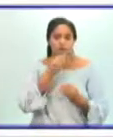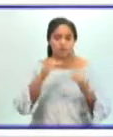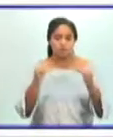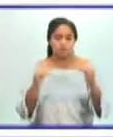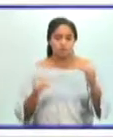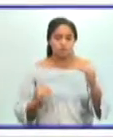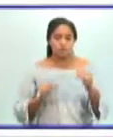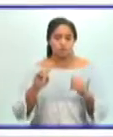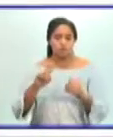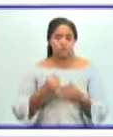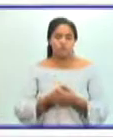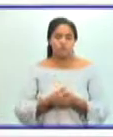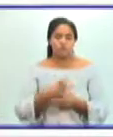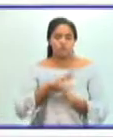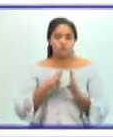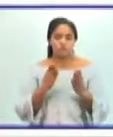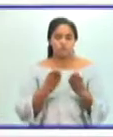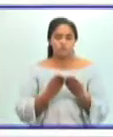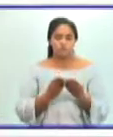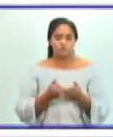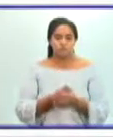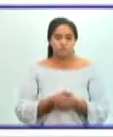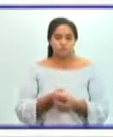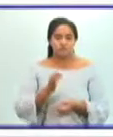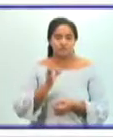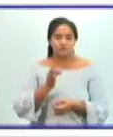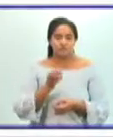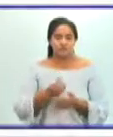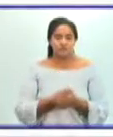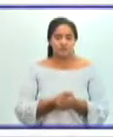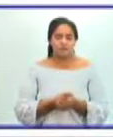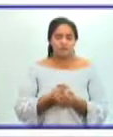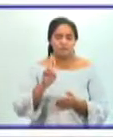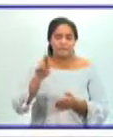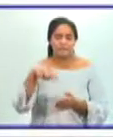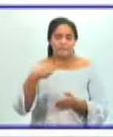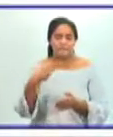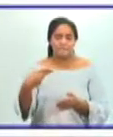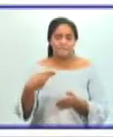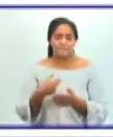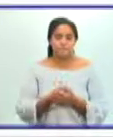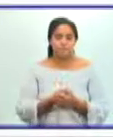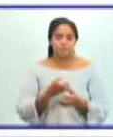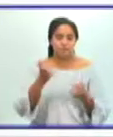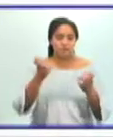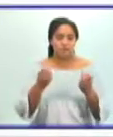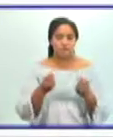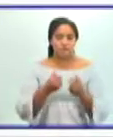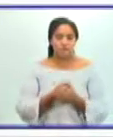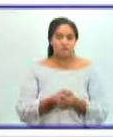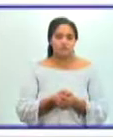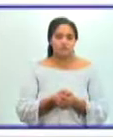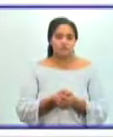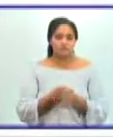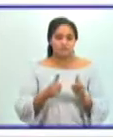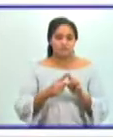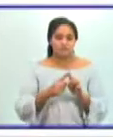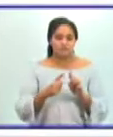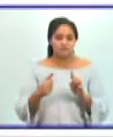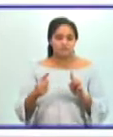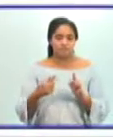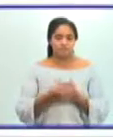valores, todos tienen que estar expresados en la misma unidad de medida. Y en este caso, 120 milímetros